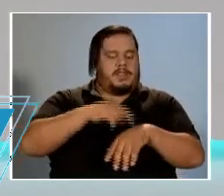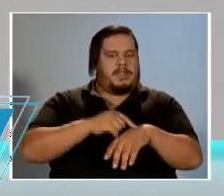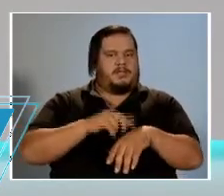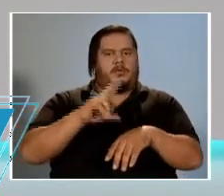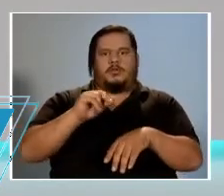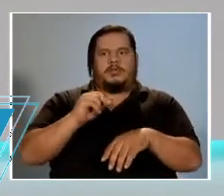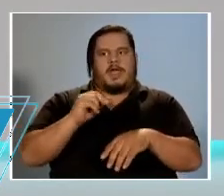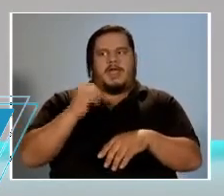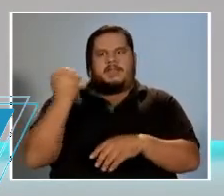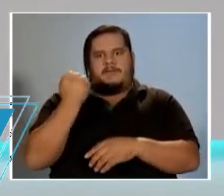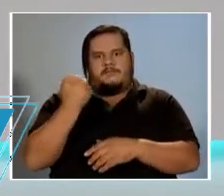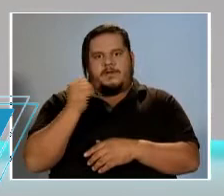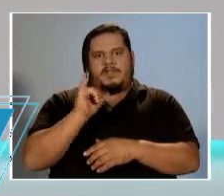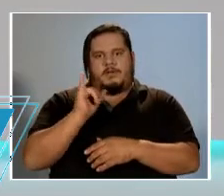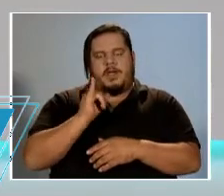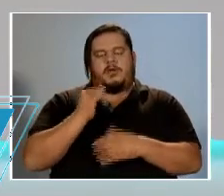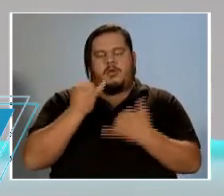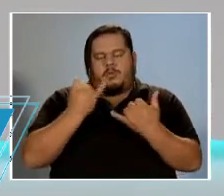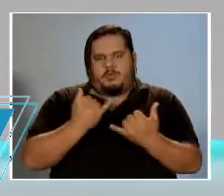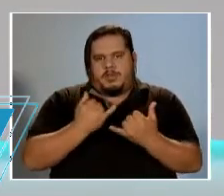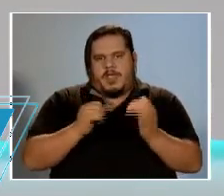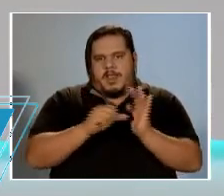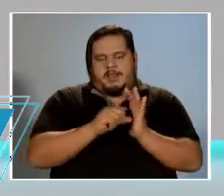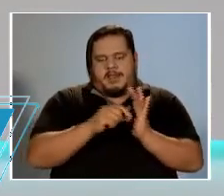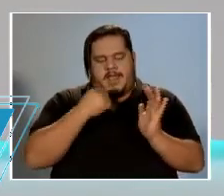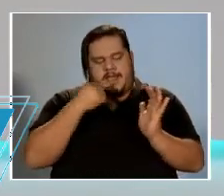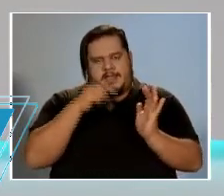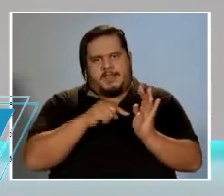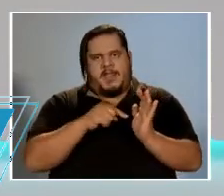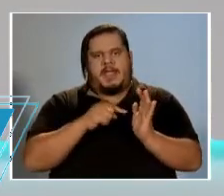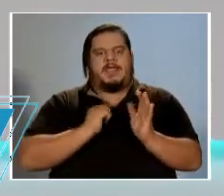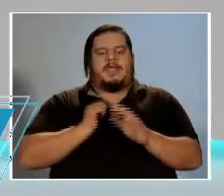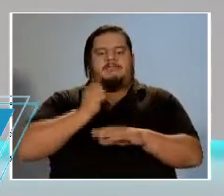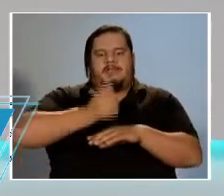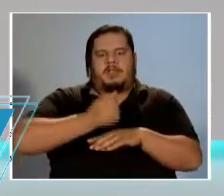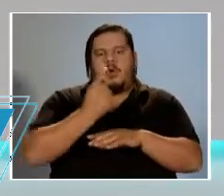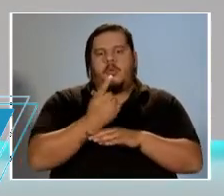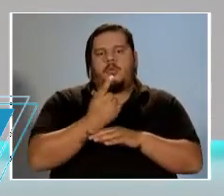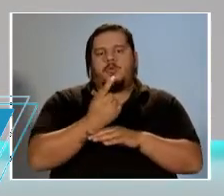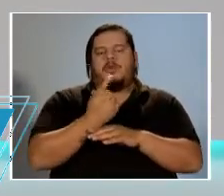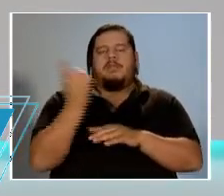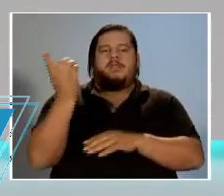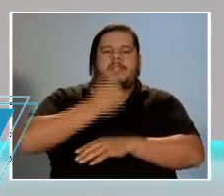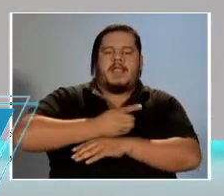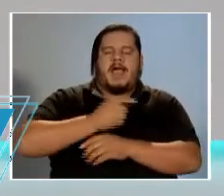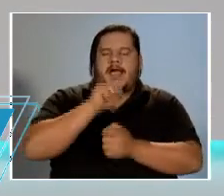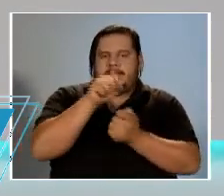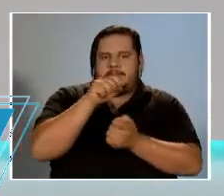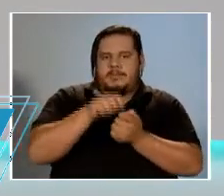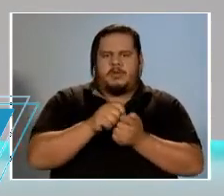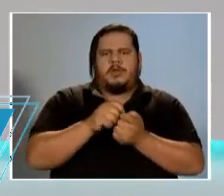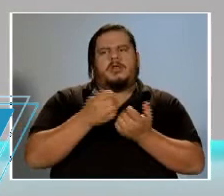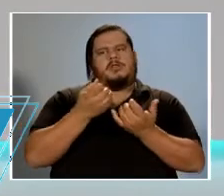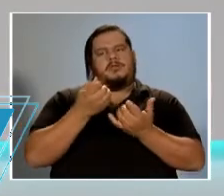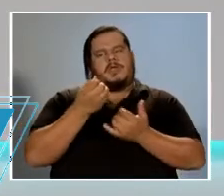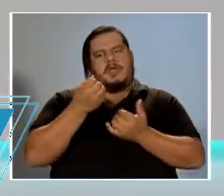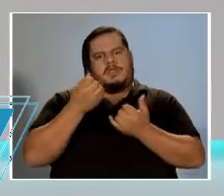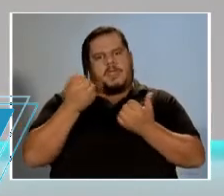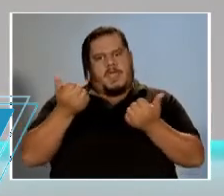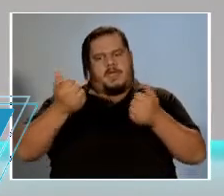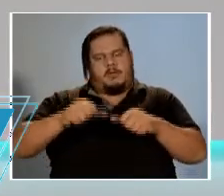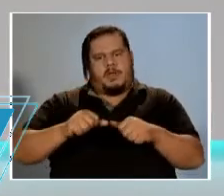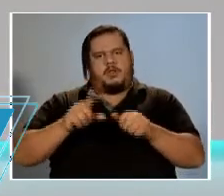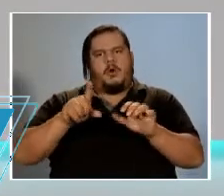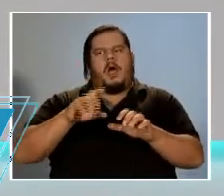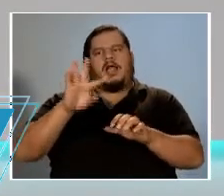como está hoy en el texto constitucional actual, que marca una fecha específica, sino que sería variable de acuerdo con los tiempos que le tome a la autoridad